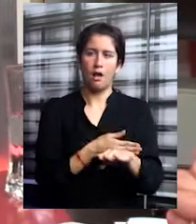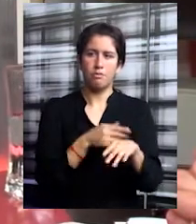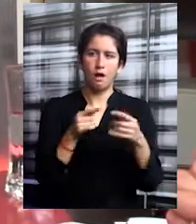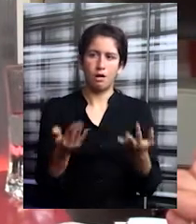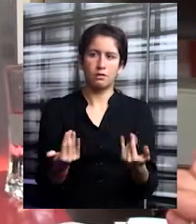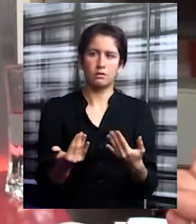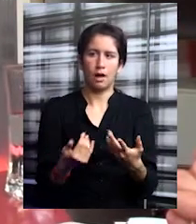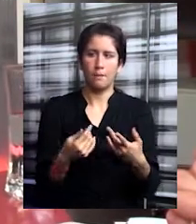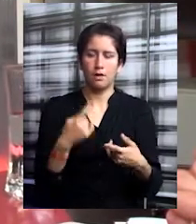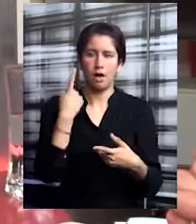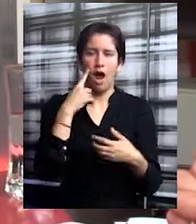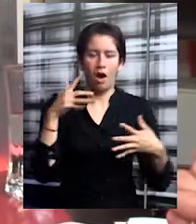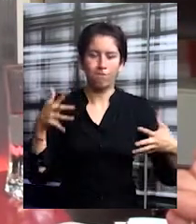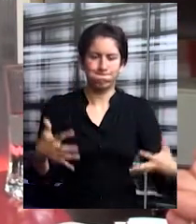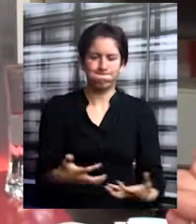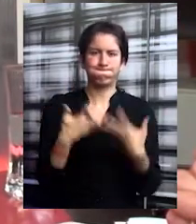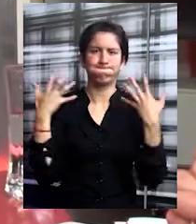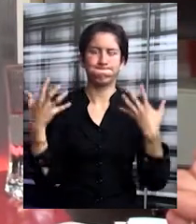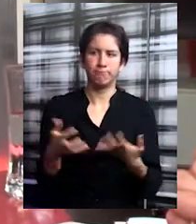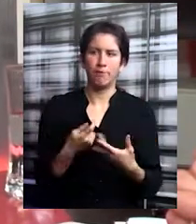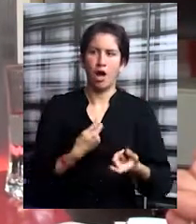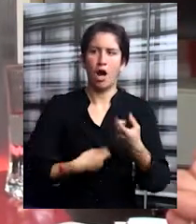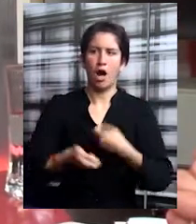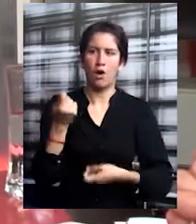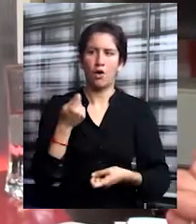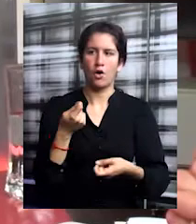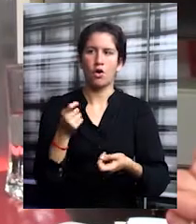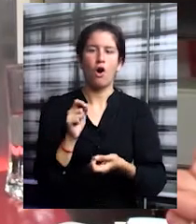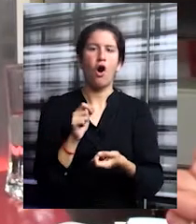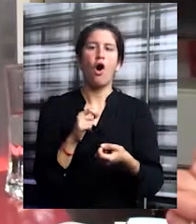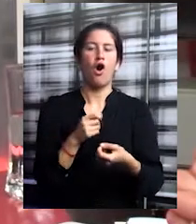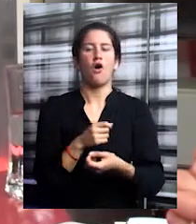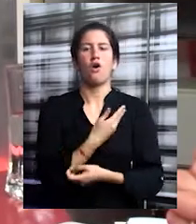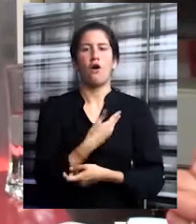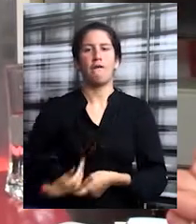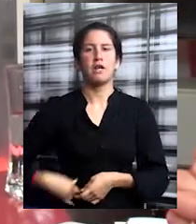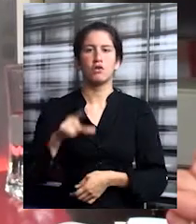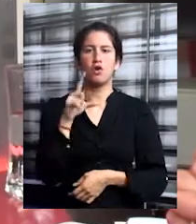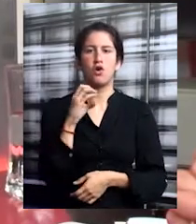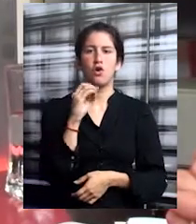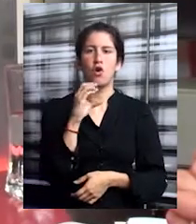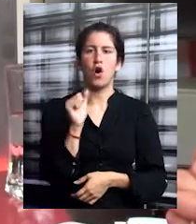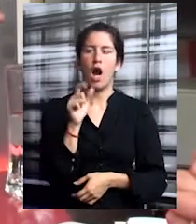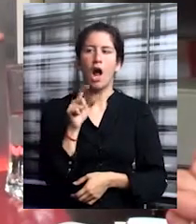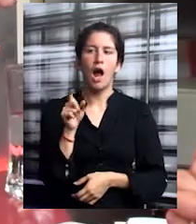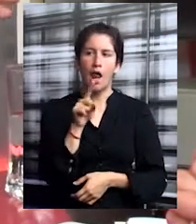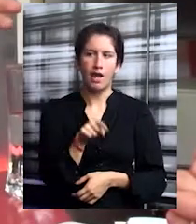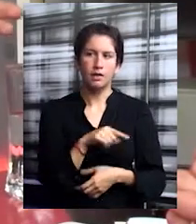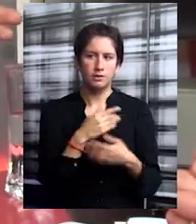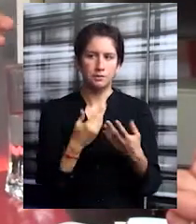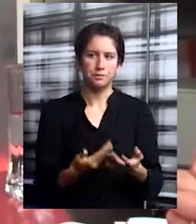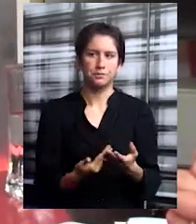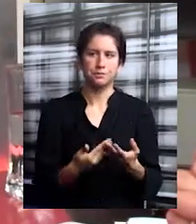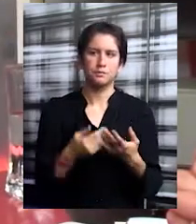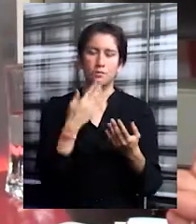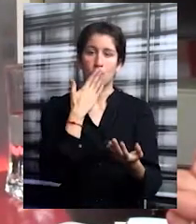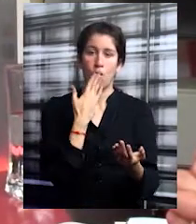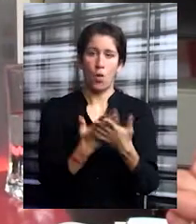se llamen municipios, se llamen ayuntamiento, como sea. Producto de la globalización, cuando existe el poder y el poder se